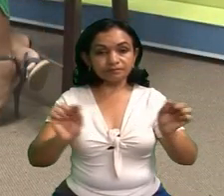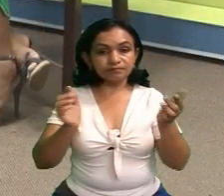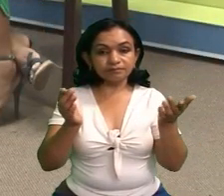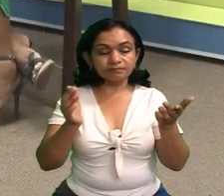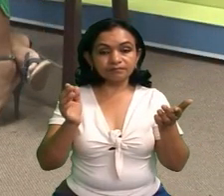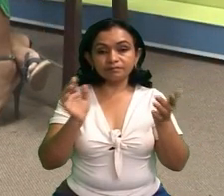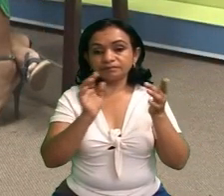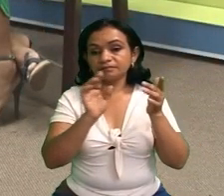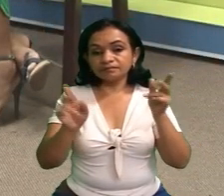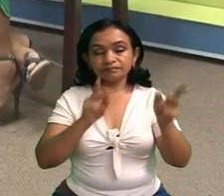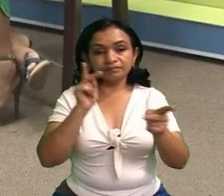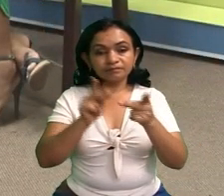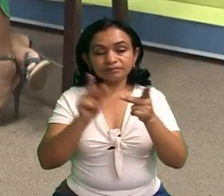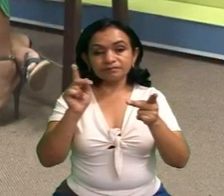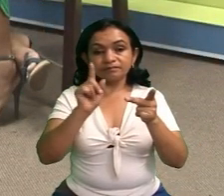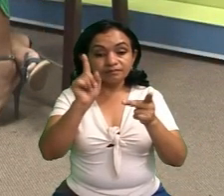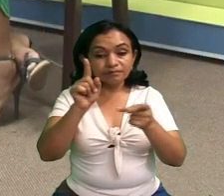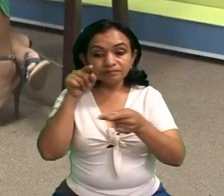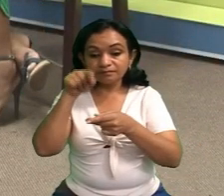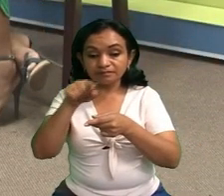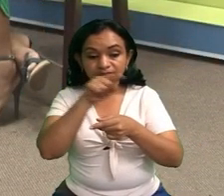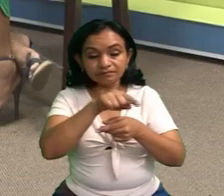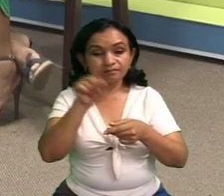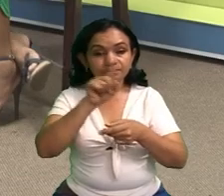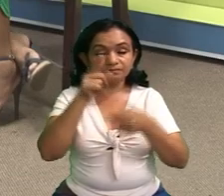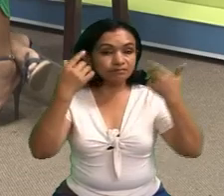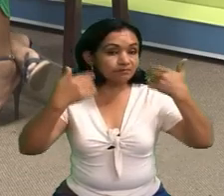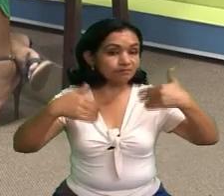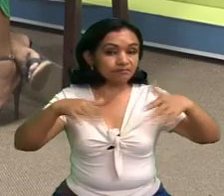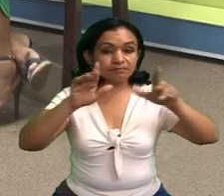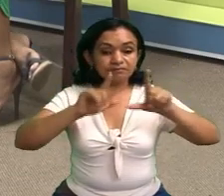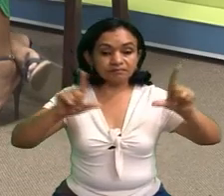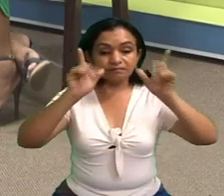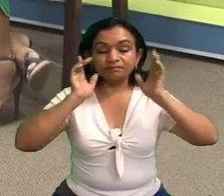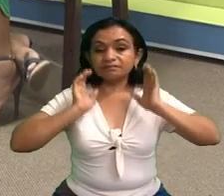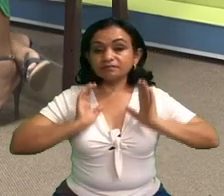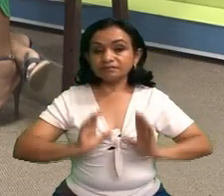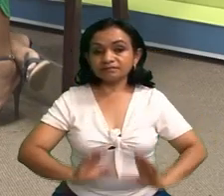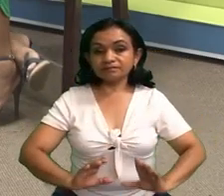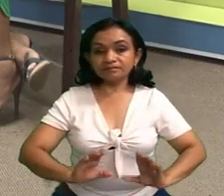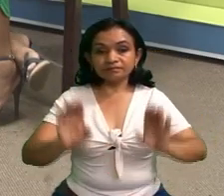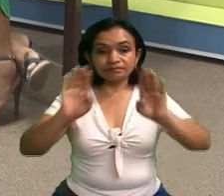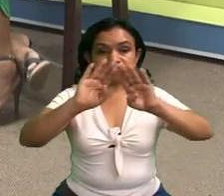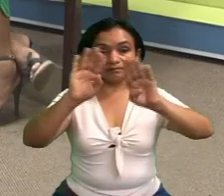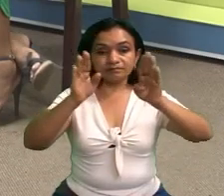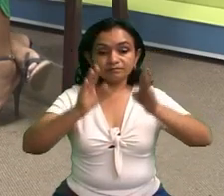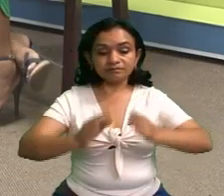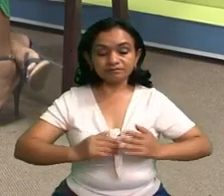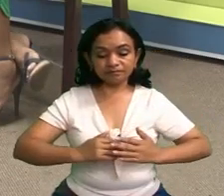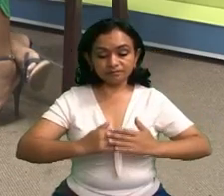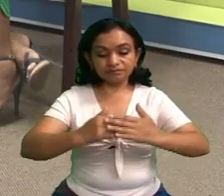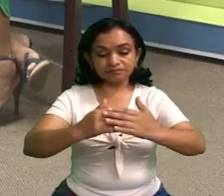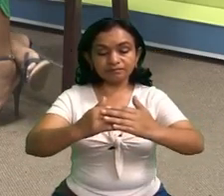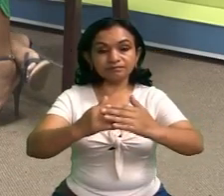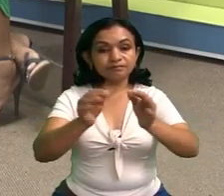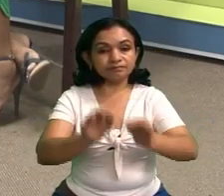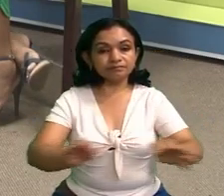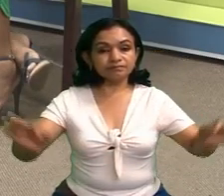sitio específico para aparecer. Ahora, doctora, en el caso de las mujeres embarazadas es importante,